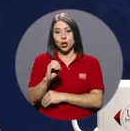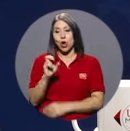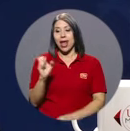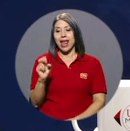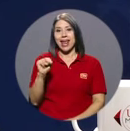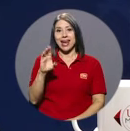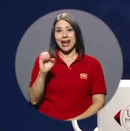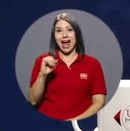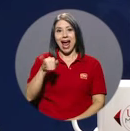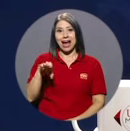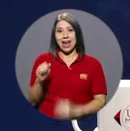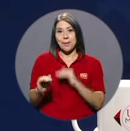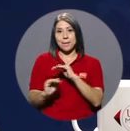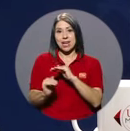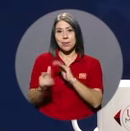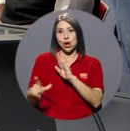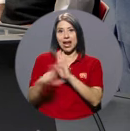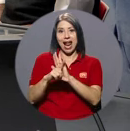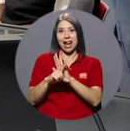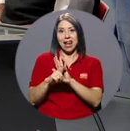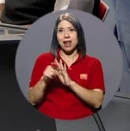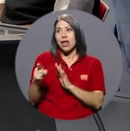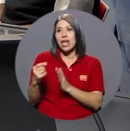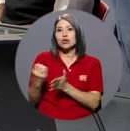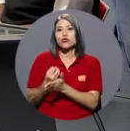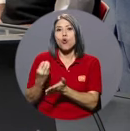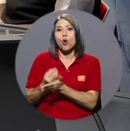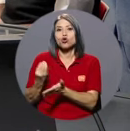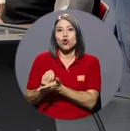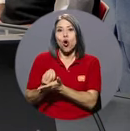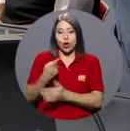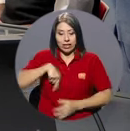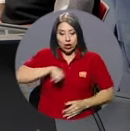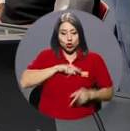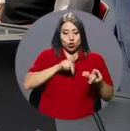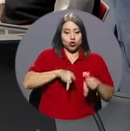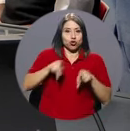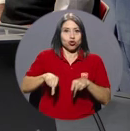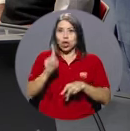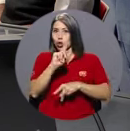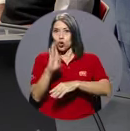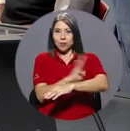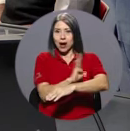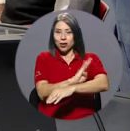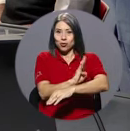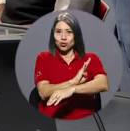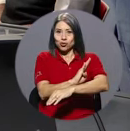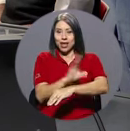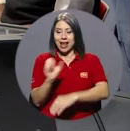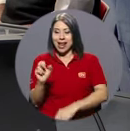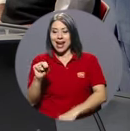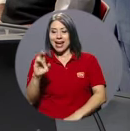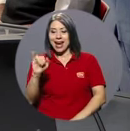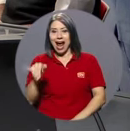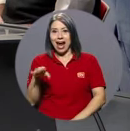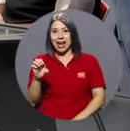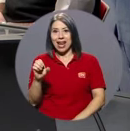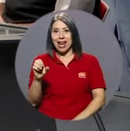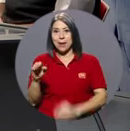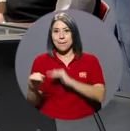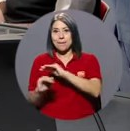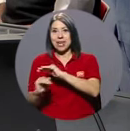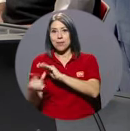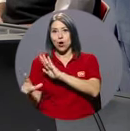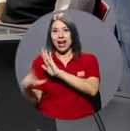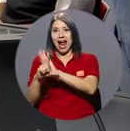reconocer que el encaje mínimo legal es un costo que tenemos los ciudadanos, ¿verdad? No son los bancos, son los ciudadanos, porque el encaje mínimo legal